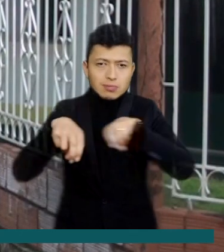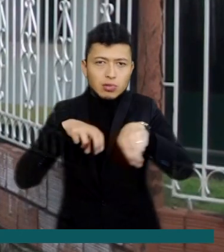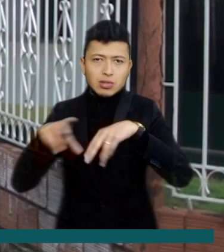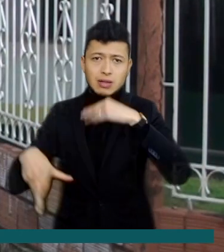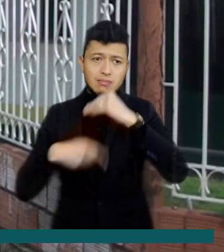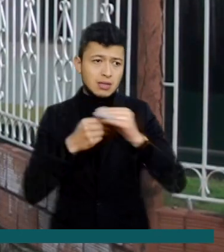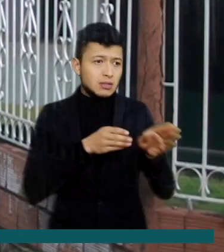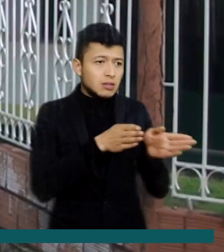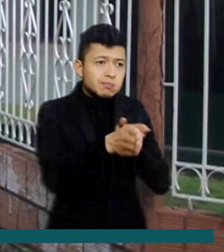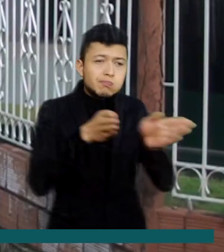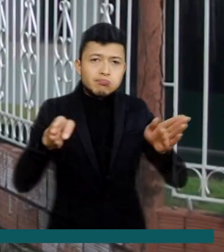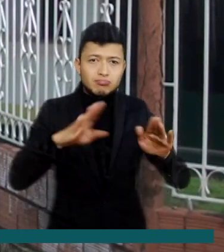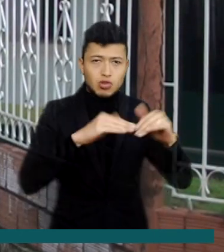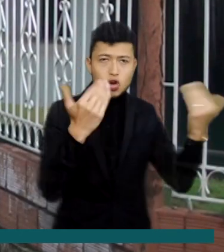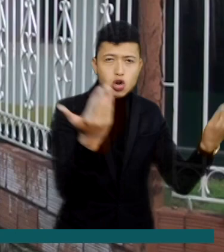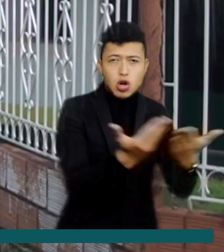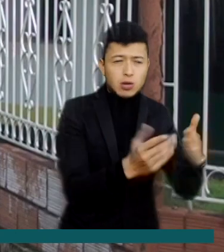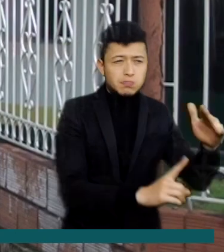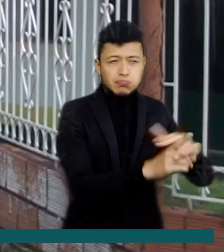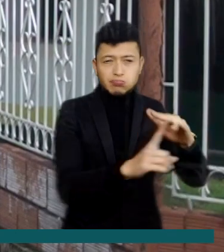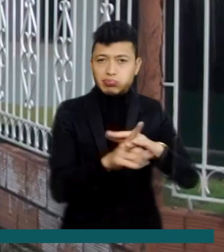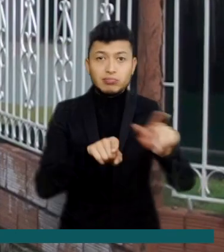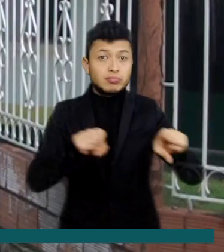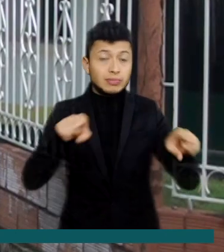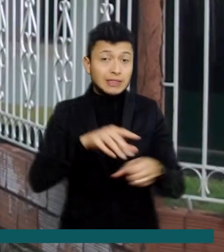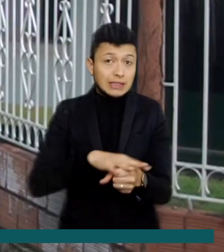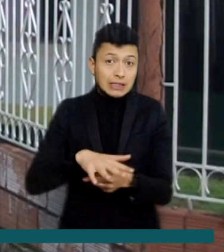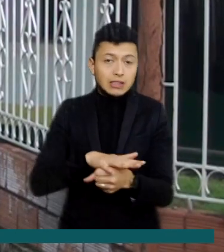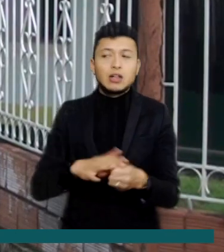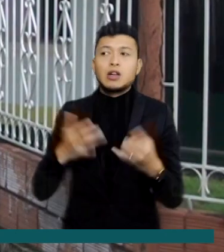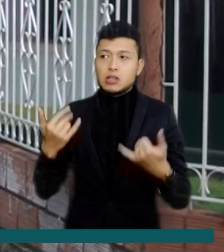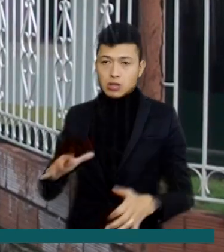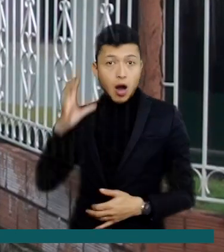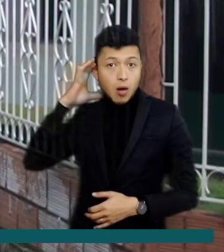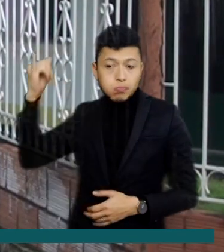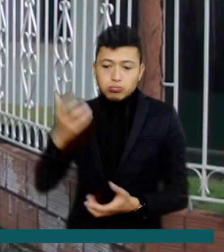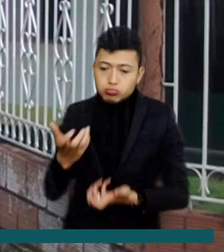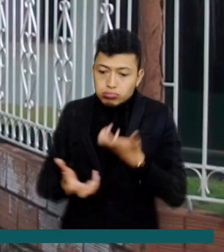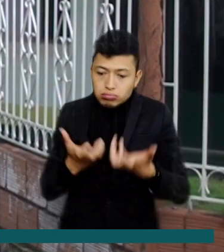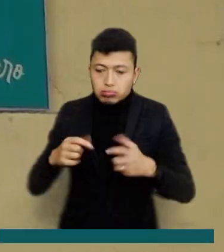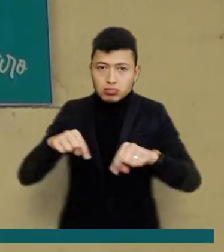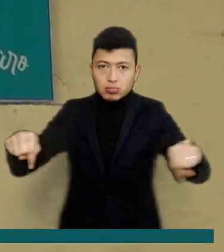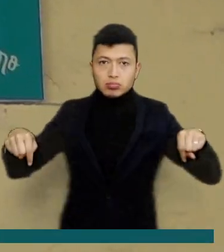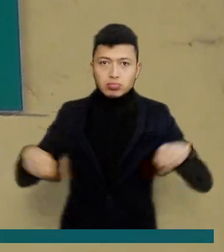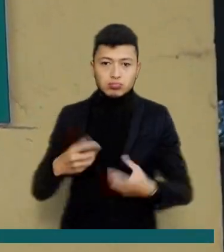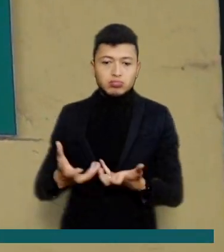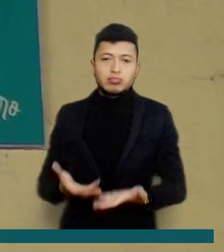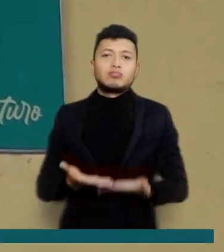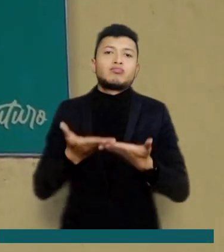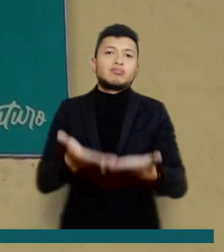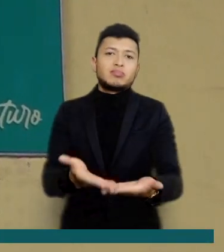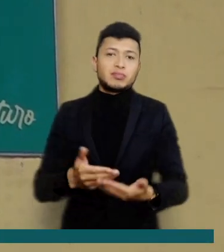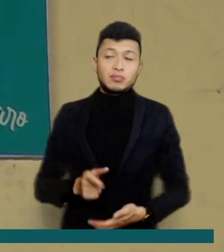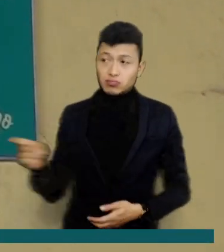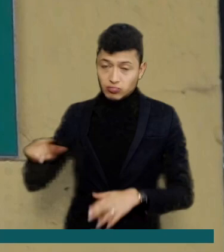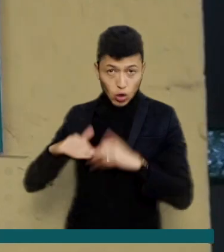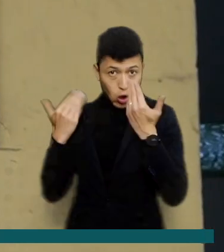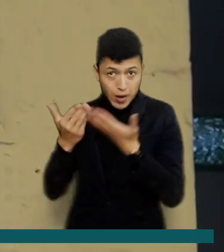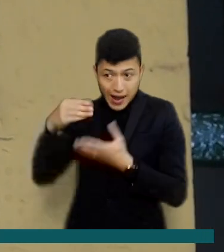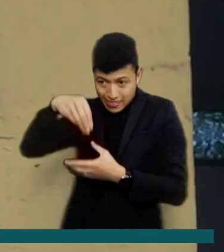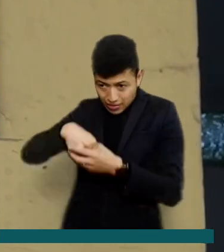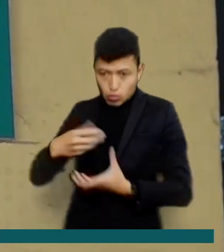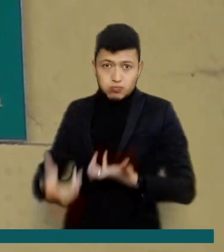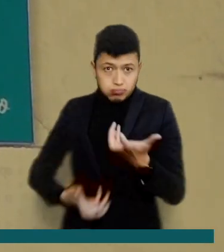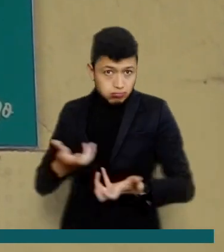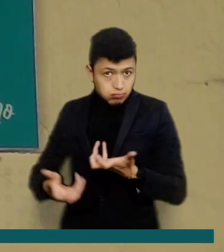pésimas vías de acceso a las sedes educativas, hoy más de 18 mil estudiantes ya cuentan con ración preparada en sitio. El menú escolar preparado directamente